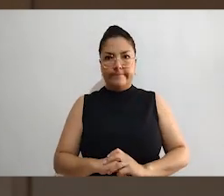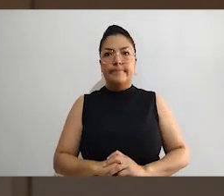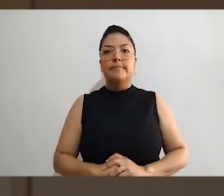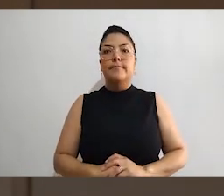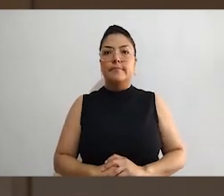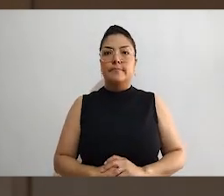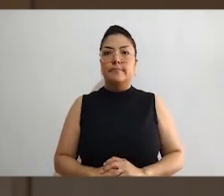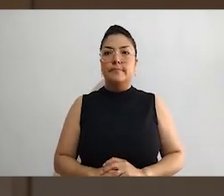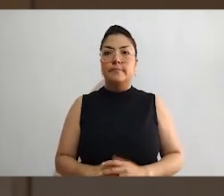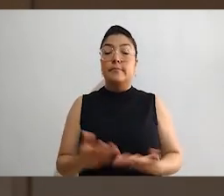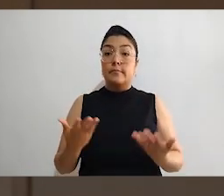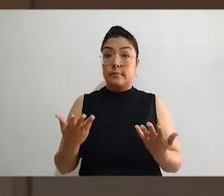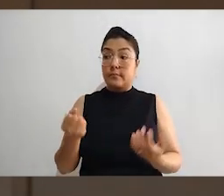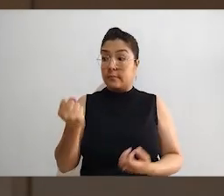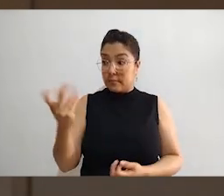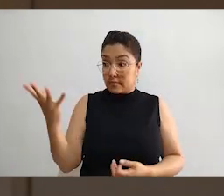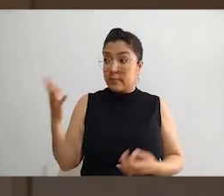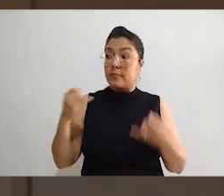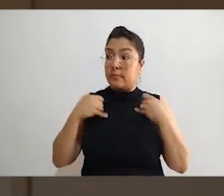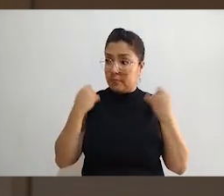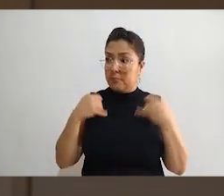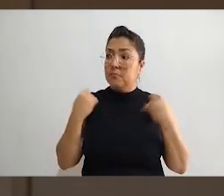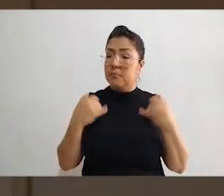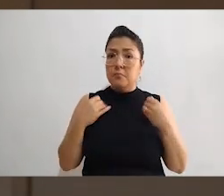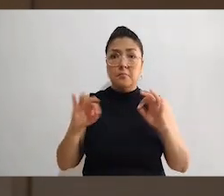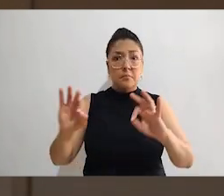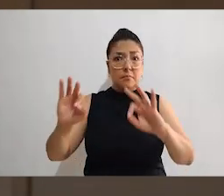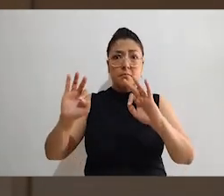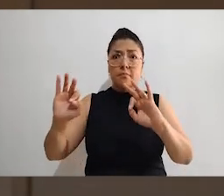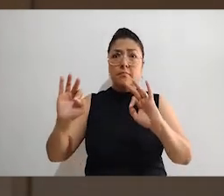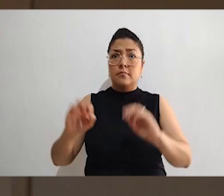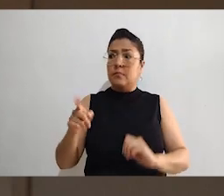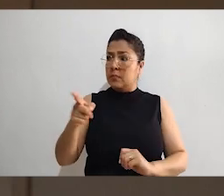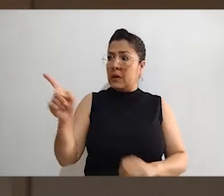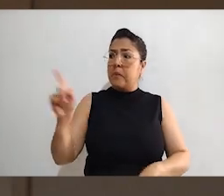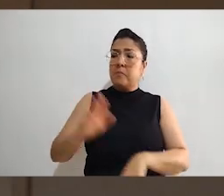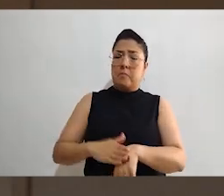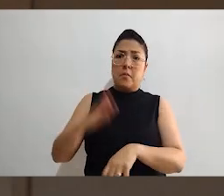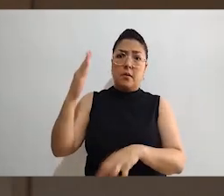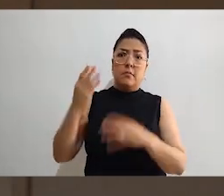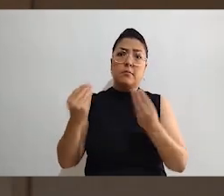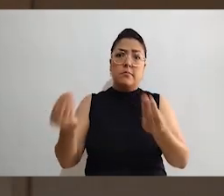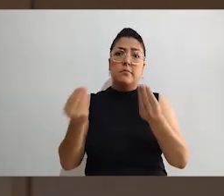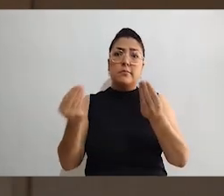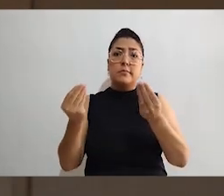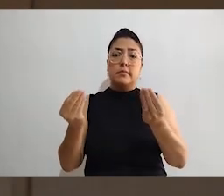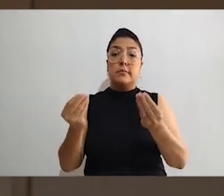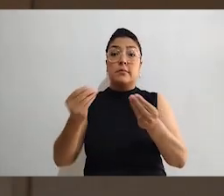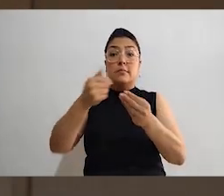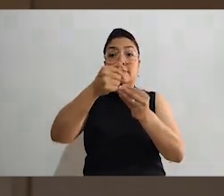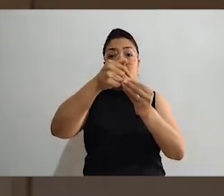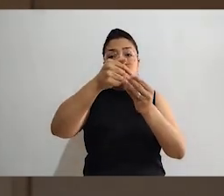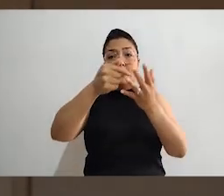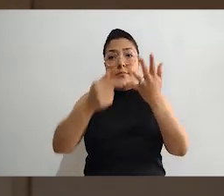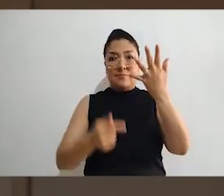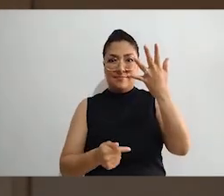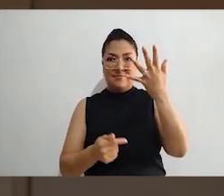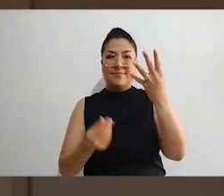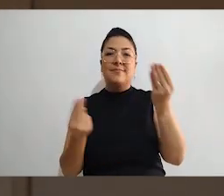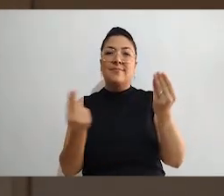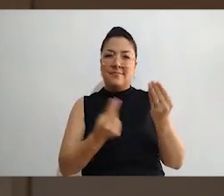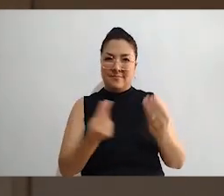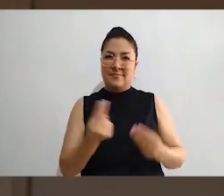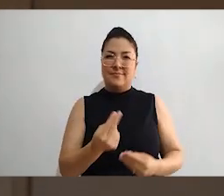porque además en el listado nominal son mayoría. O sea, tendría que ser un reflejo del listado nominal en los órganos de